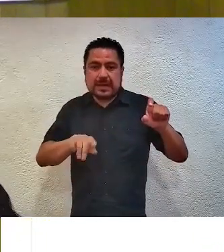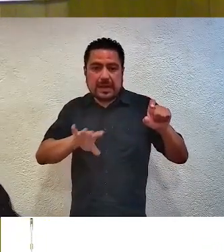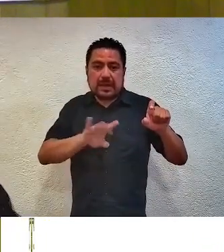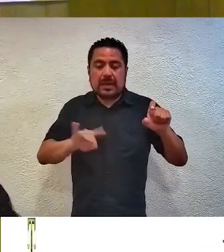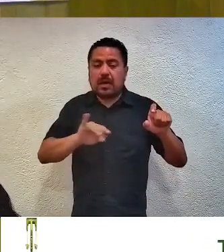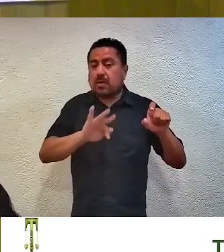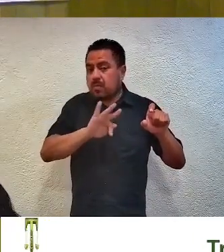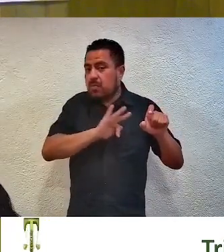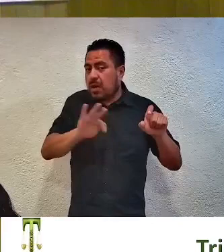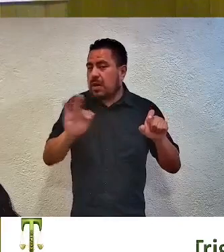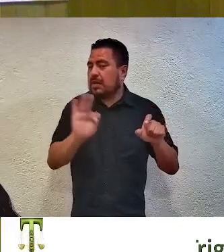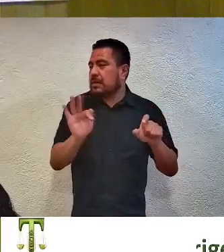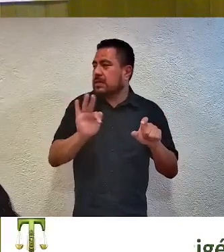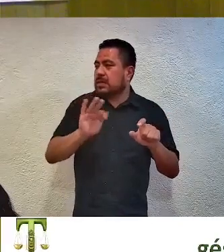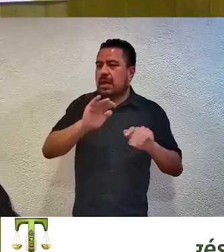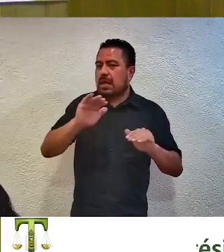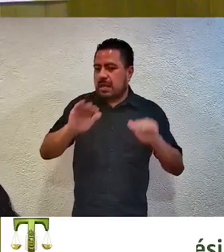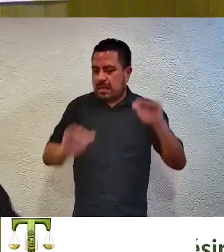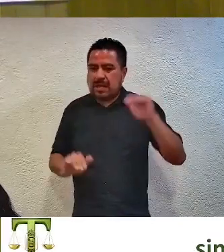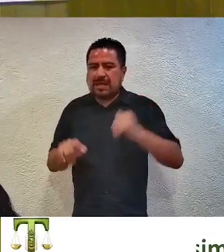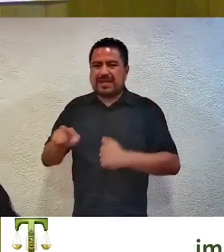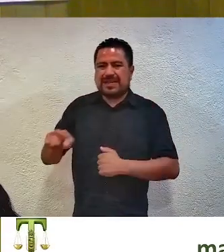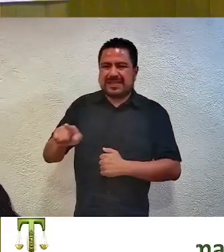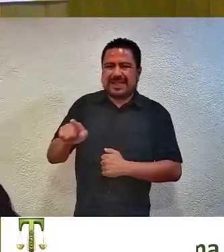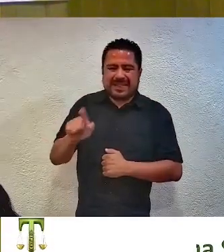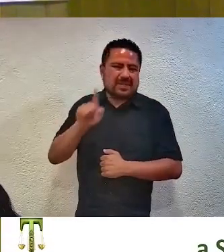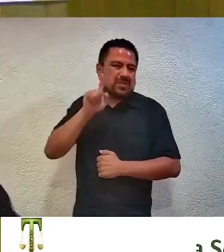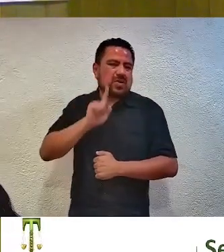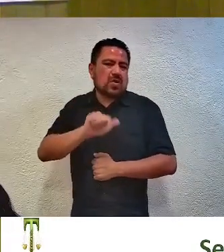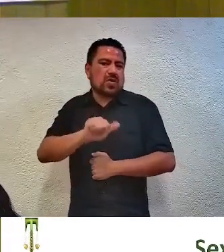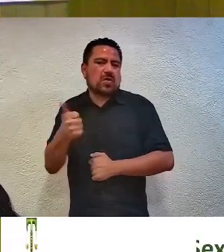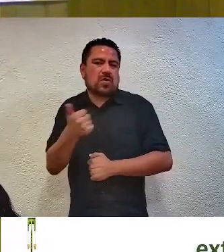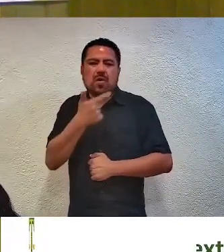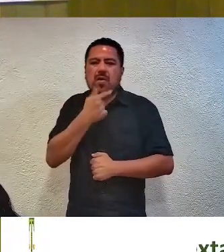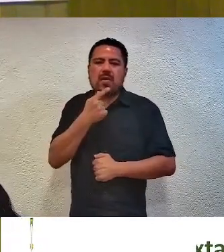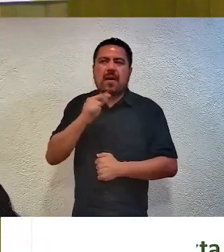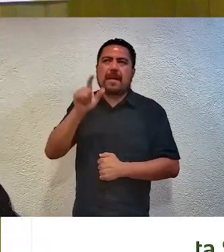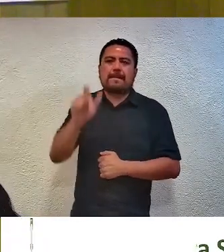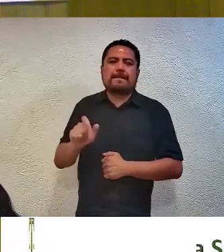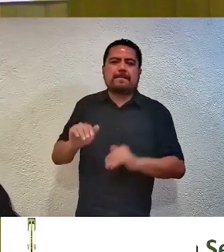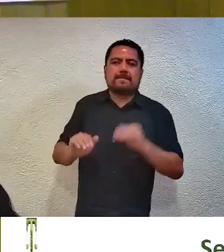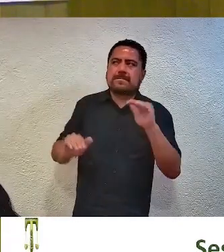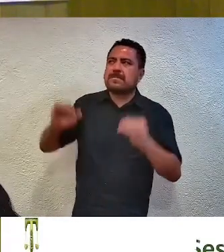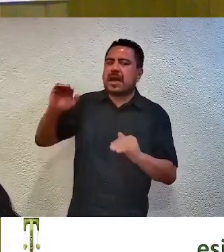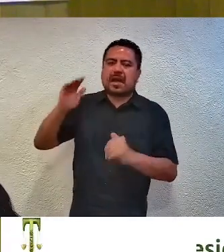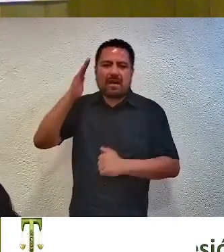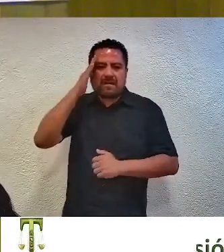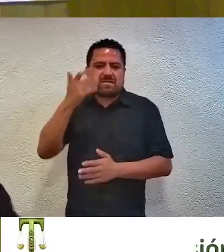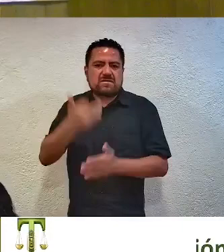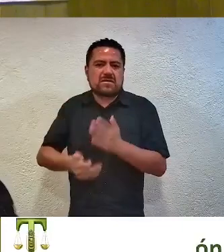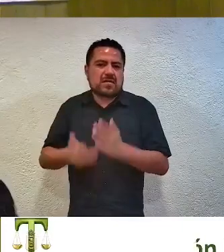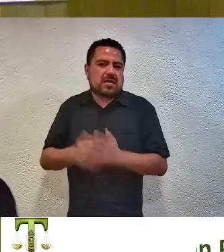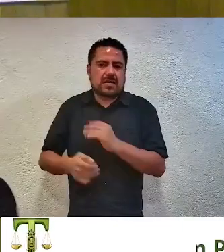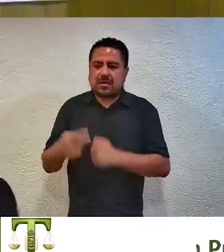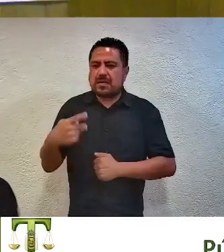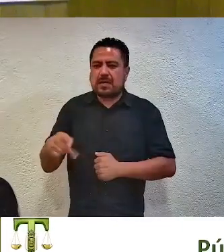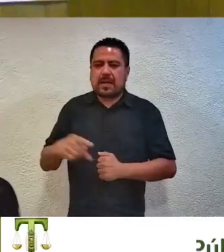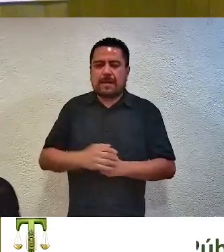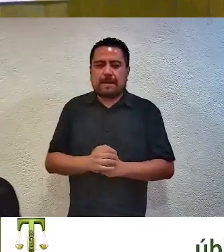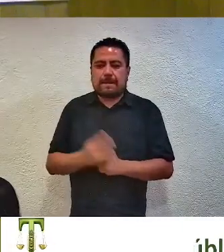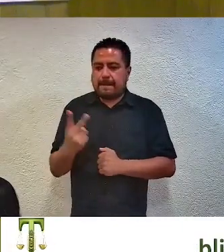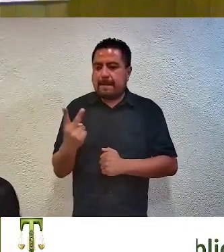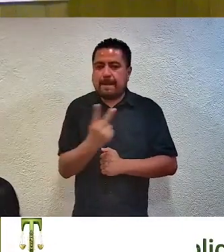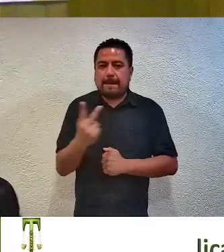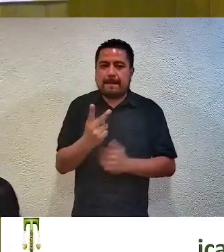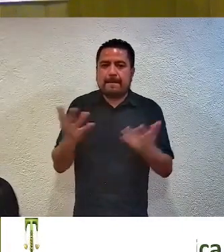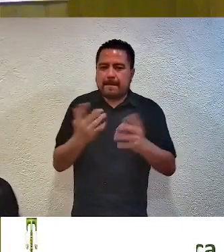podría existir una subordinación de la quejosa con otras personas del sexo masculino y o denostar su capacidad. En ambos casos